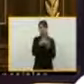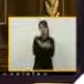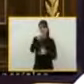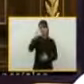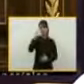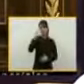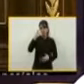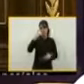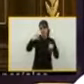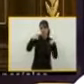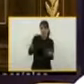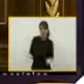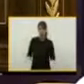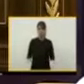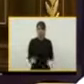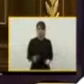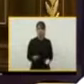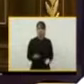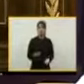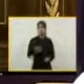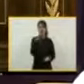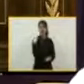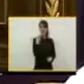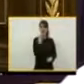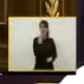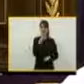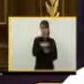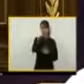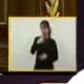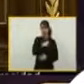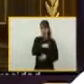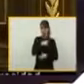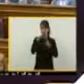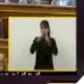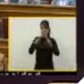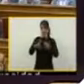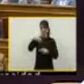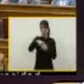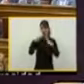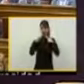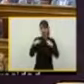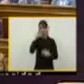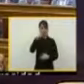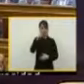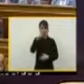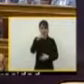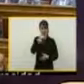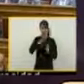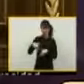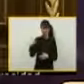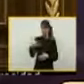etcétera, etcétera, hay un montón de gente diciendo que hay opciones de llegar a un gobierno si decide facer un goberno coa